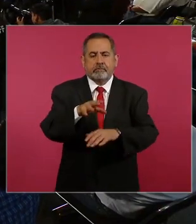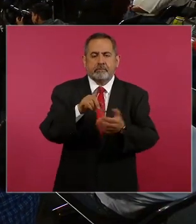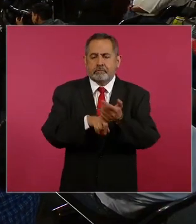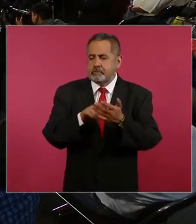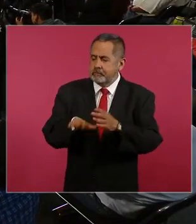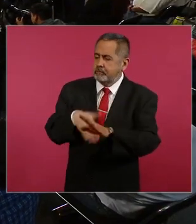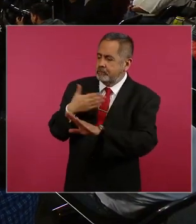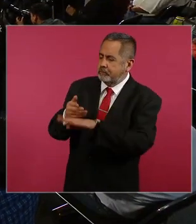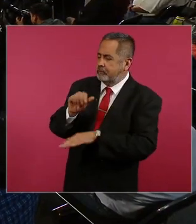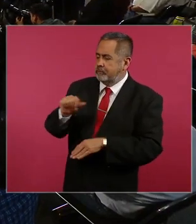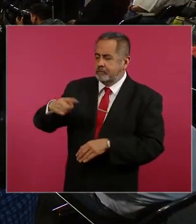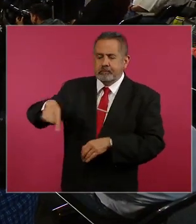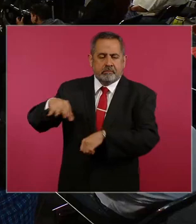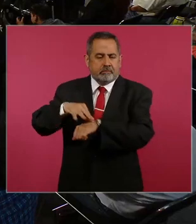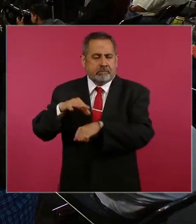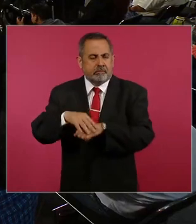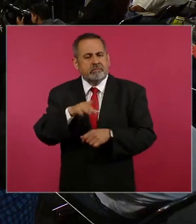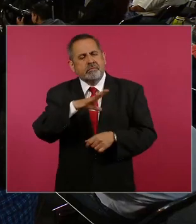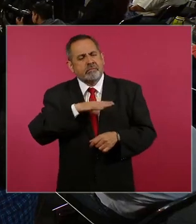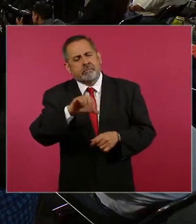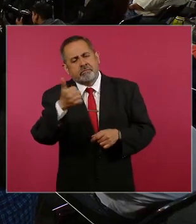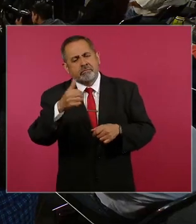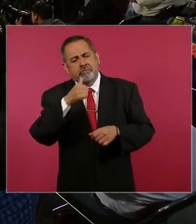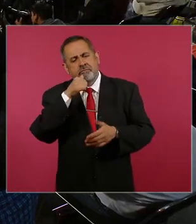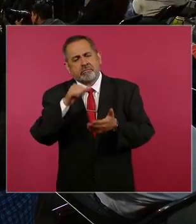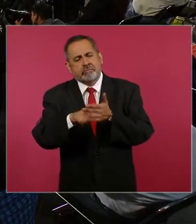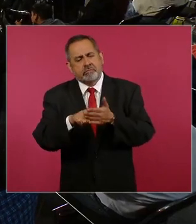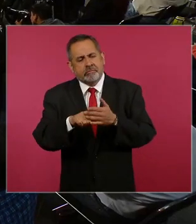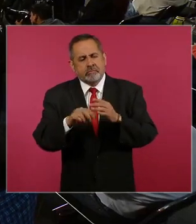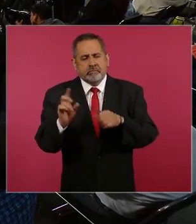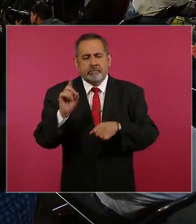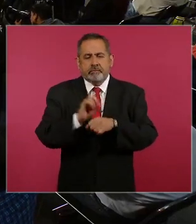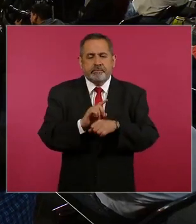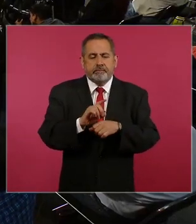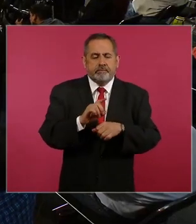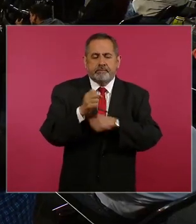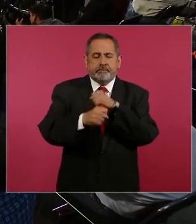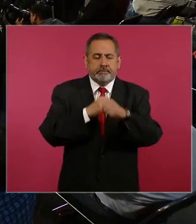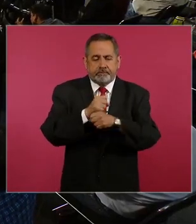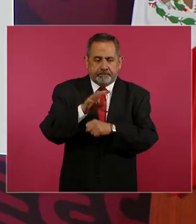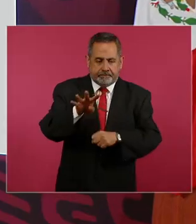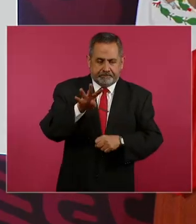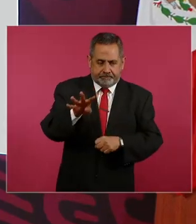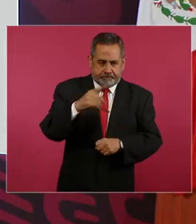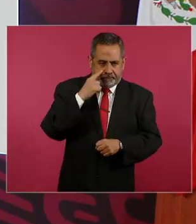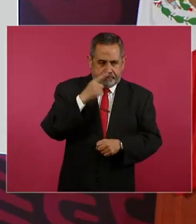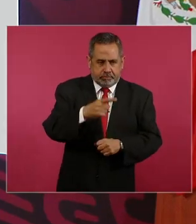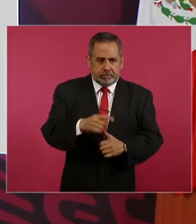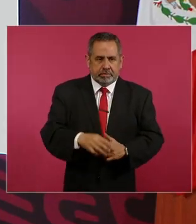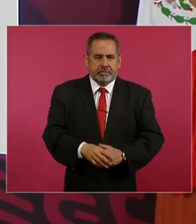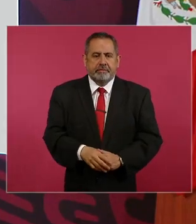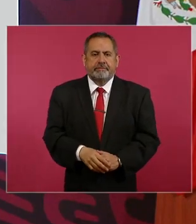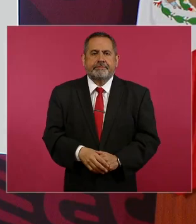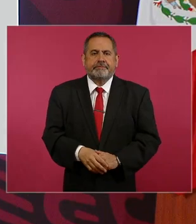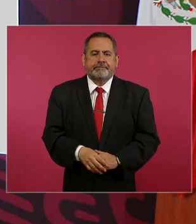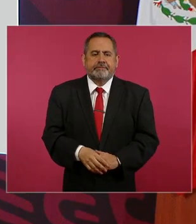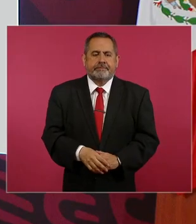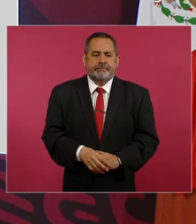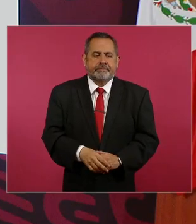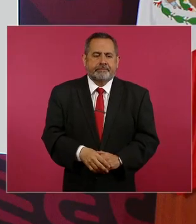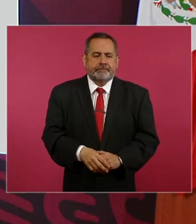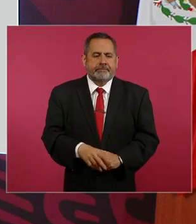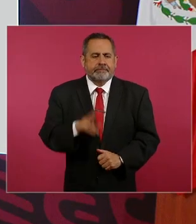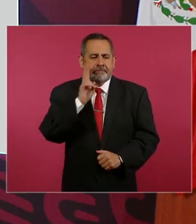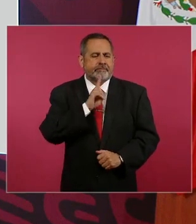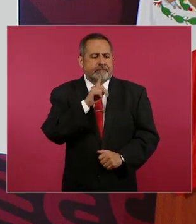cubano no pero hay otra del 19 de de de los a ver si el